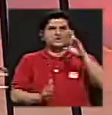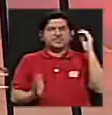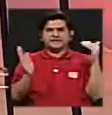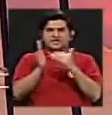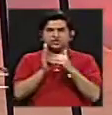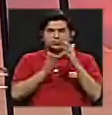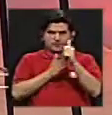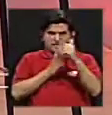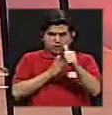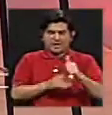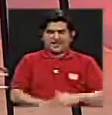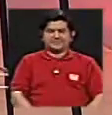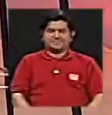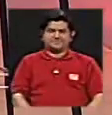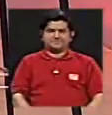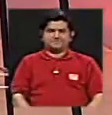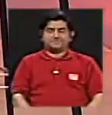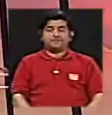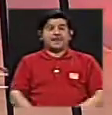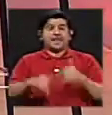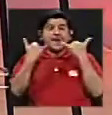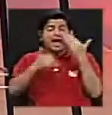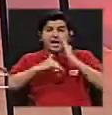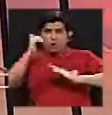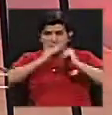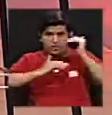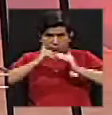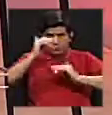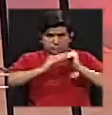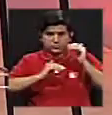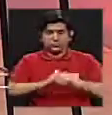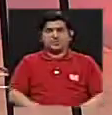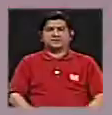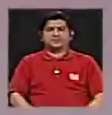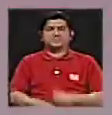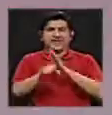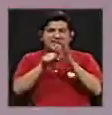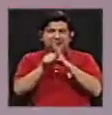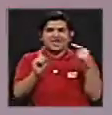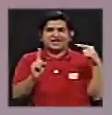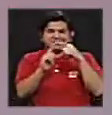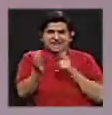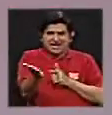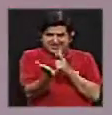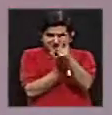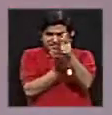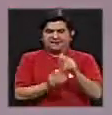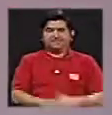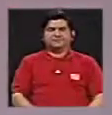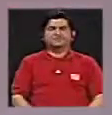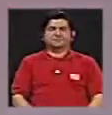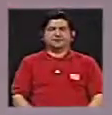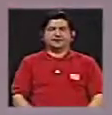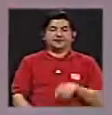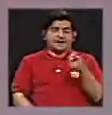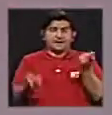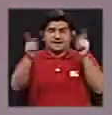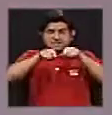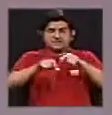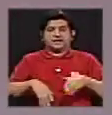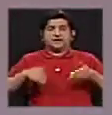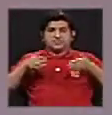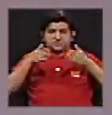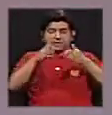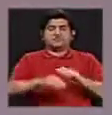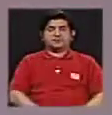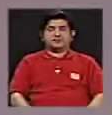$1,700,000. Uh-huh. Y la que se está construyendo en este momento, de Cañas a Liberia, que es una carretera